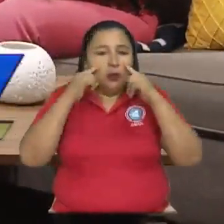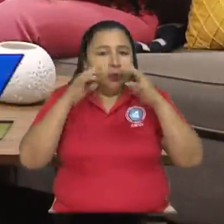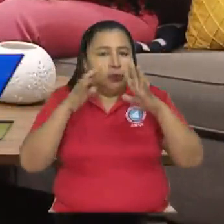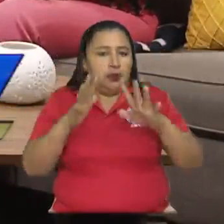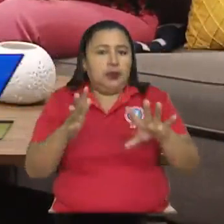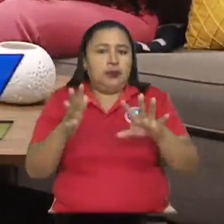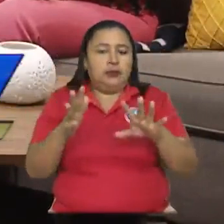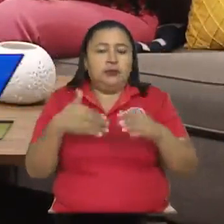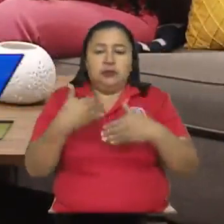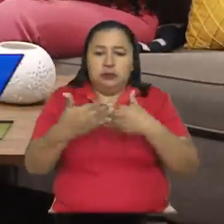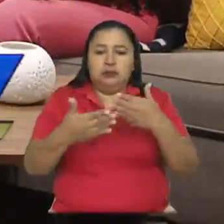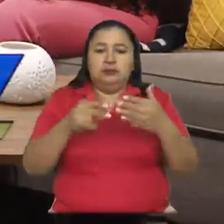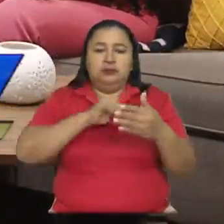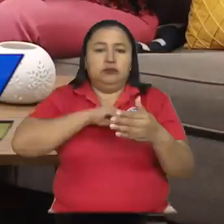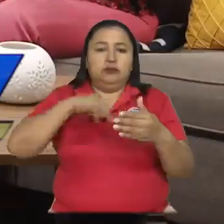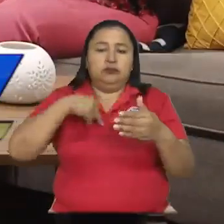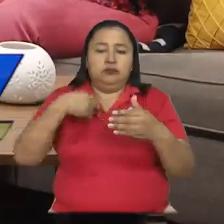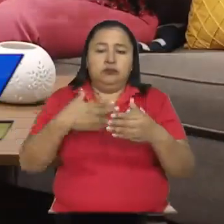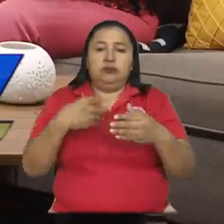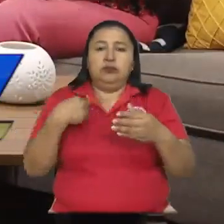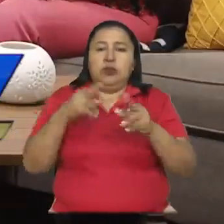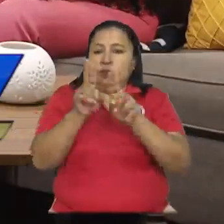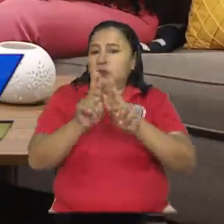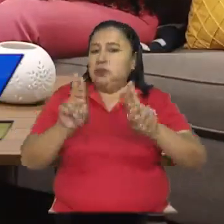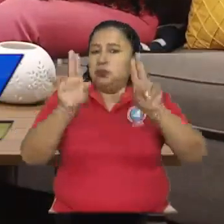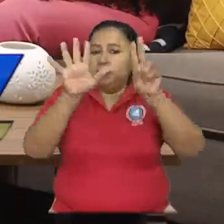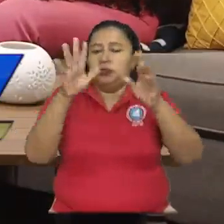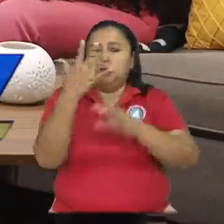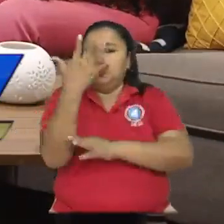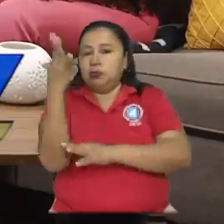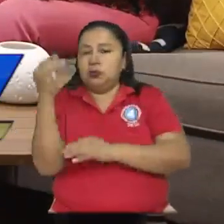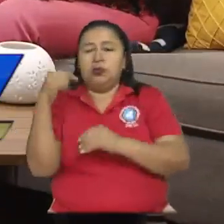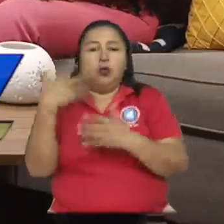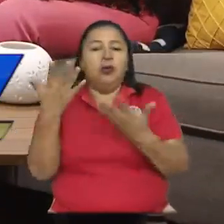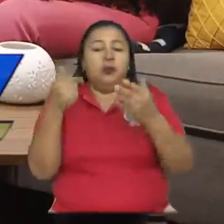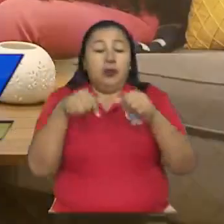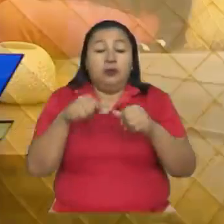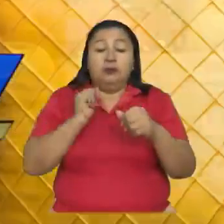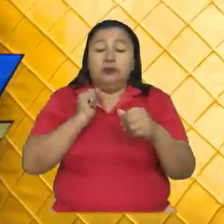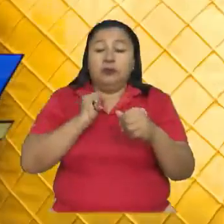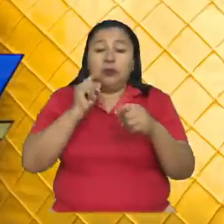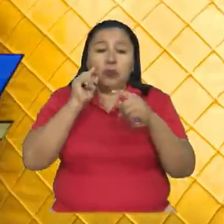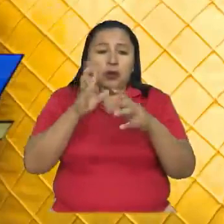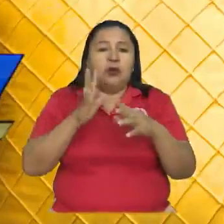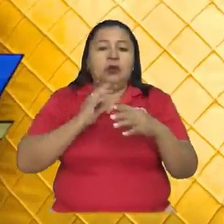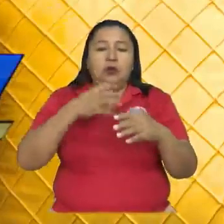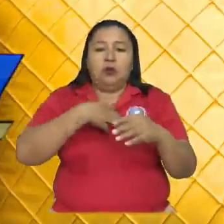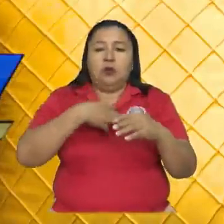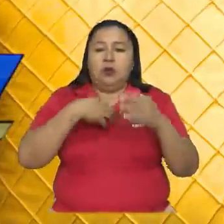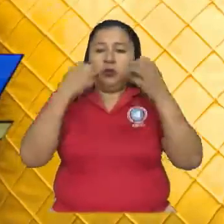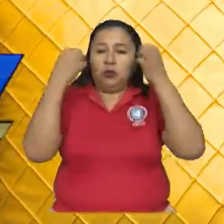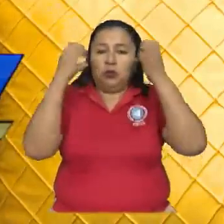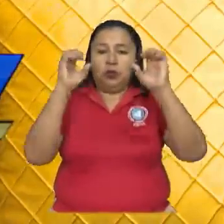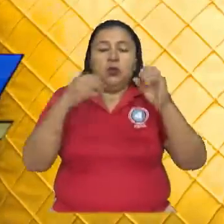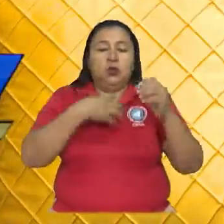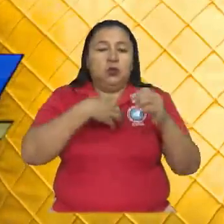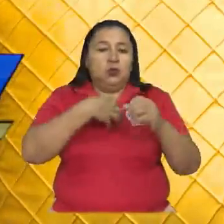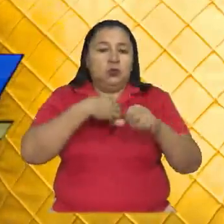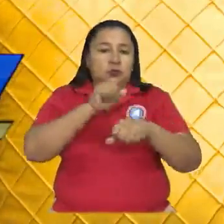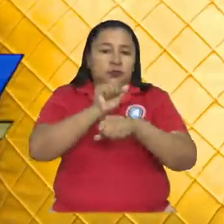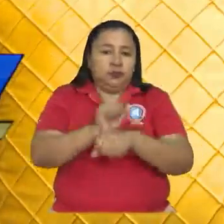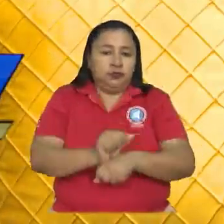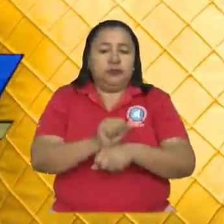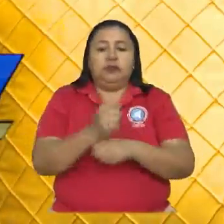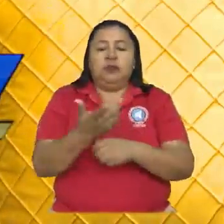proteger nuestros recursos naturales, sino también nuestra cultura, nuestras tradiciones,